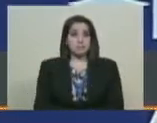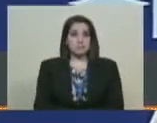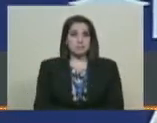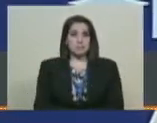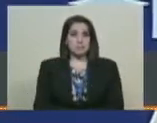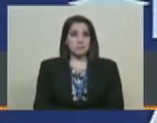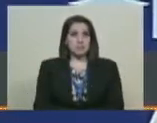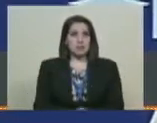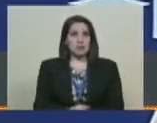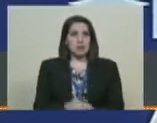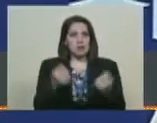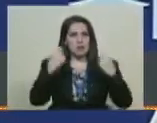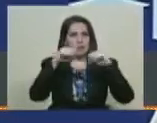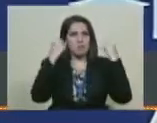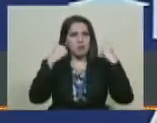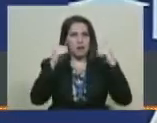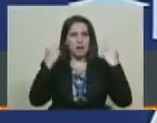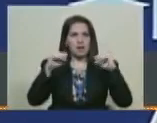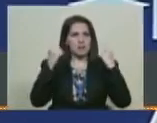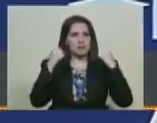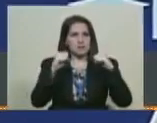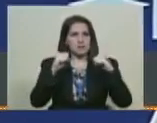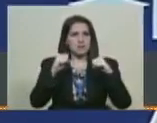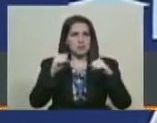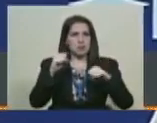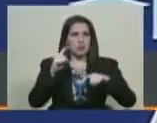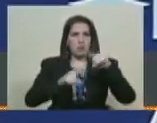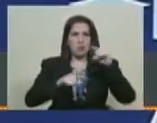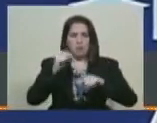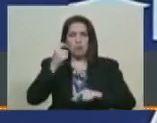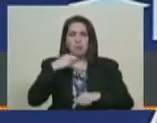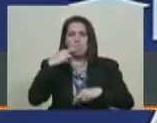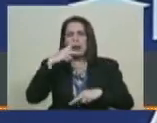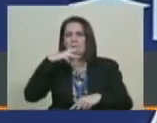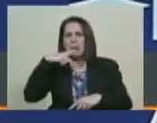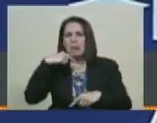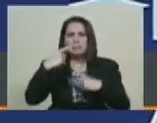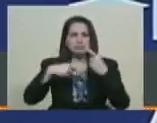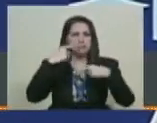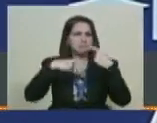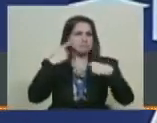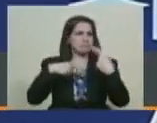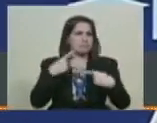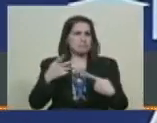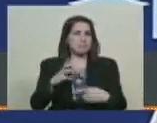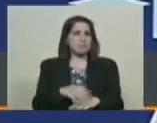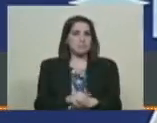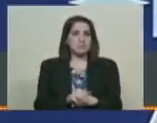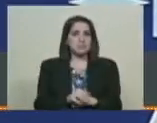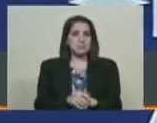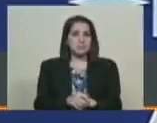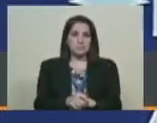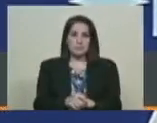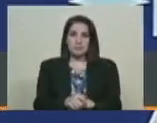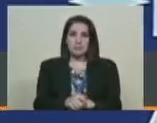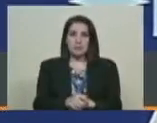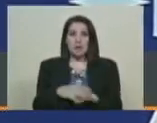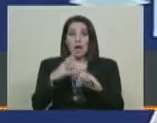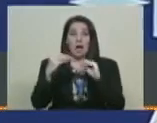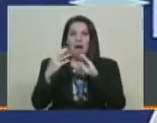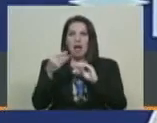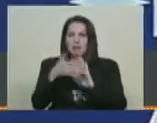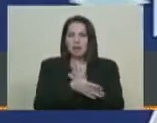de aguaje, porque si algo es Ramos Alup es que es aguajero. Esa palabra todavía se usa, ¿verdad,